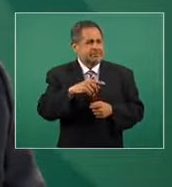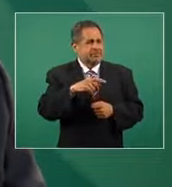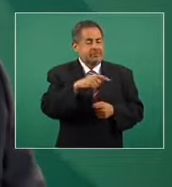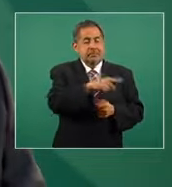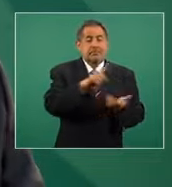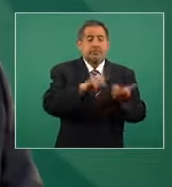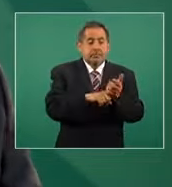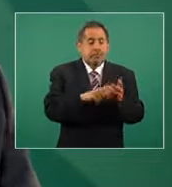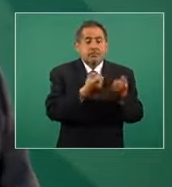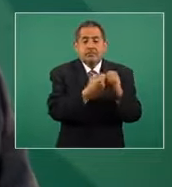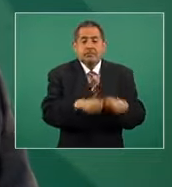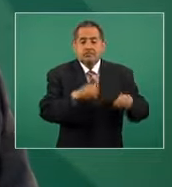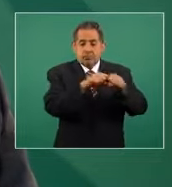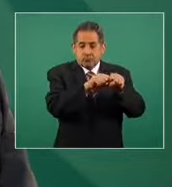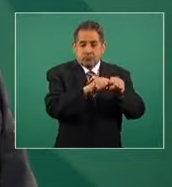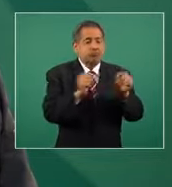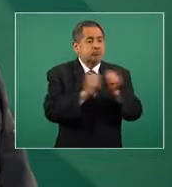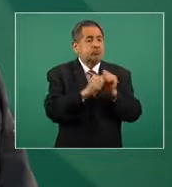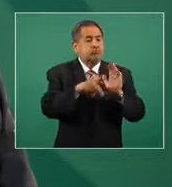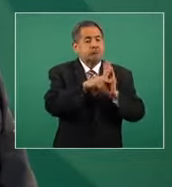periódicos internacionales,